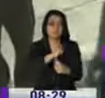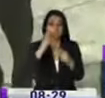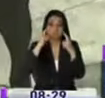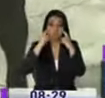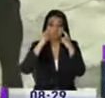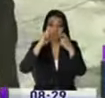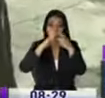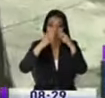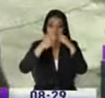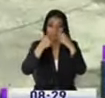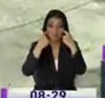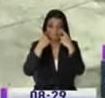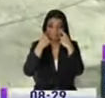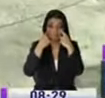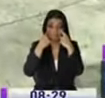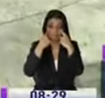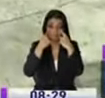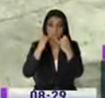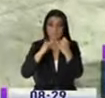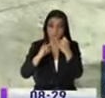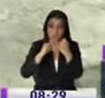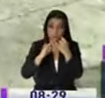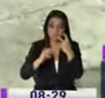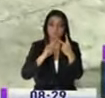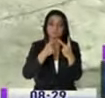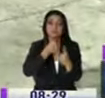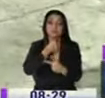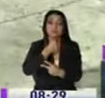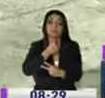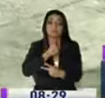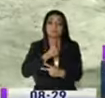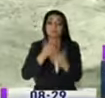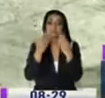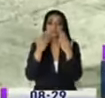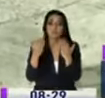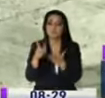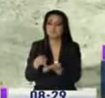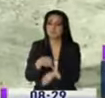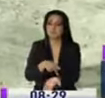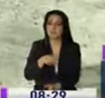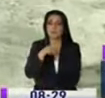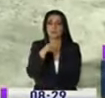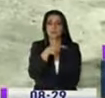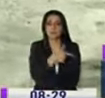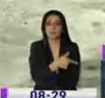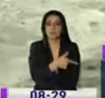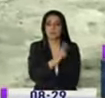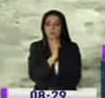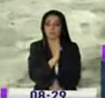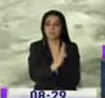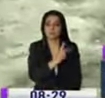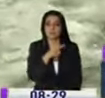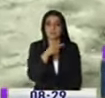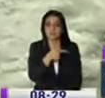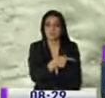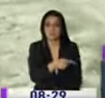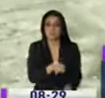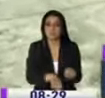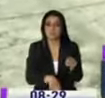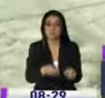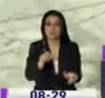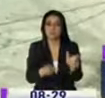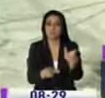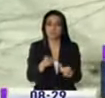de garganta. Y no sé cuál tenga que responder por estos daños y perjuicios ocasionados en